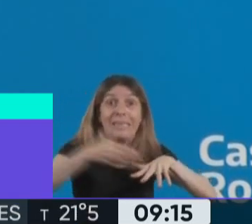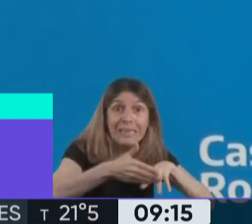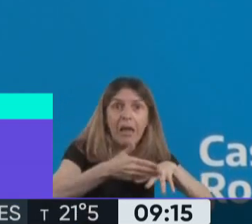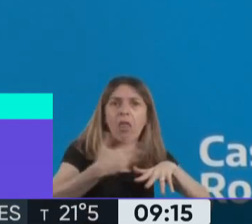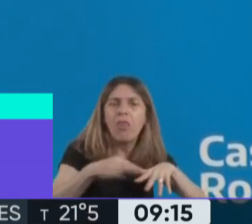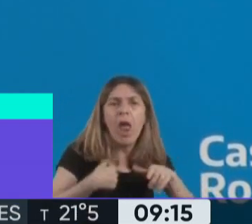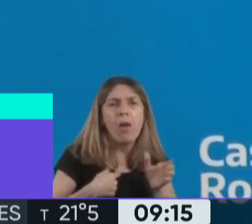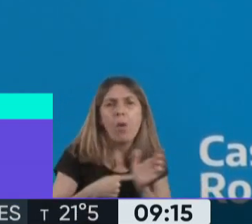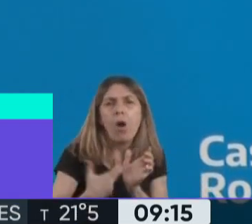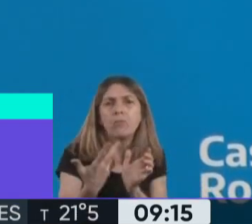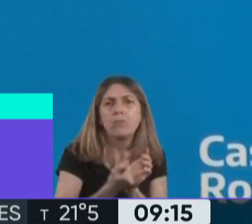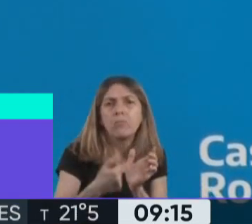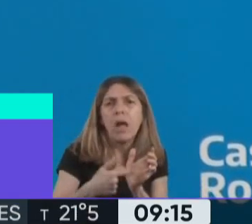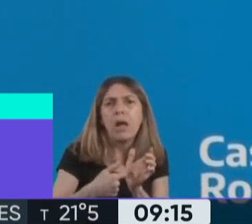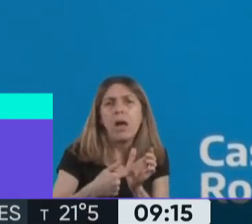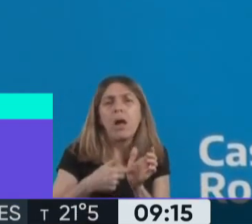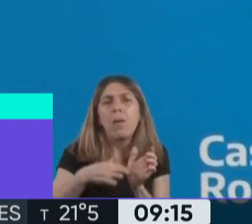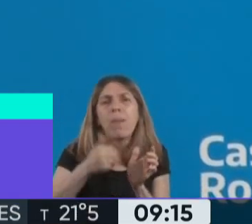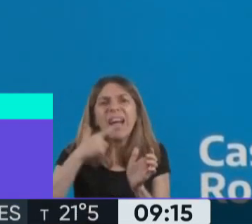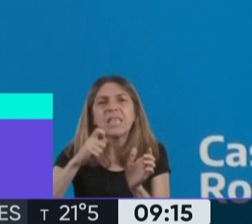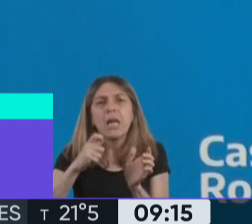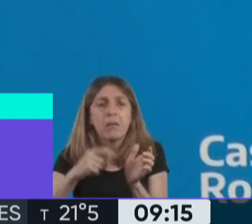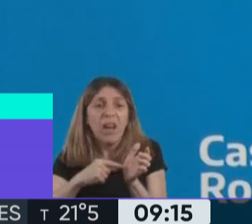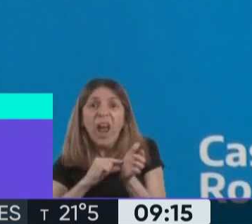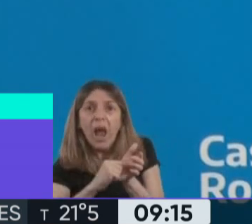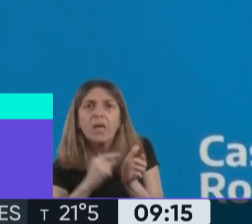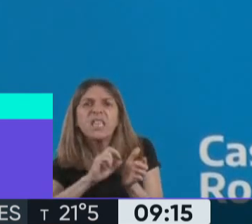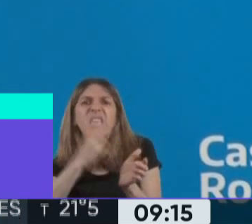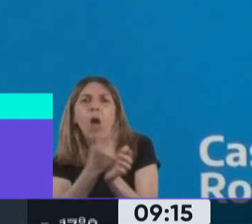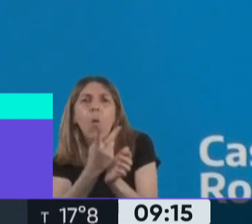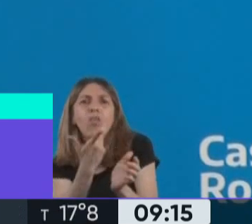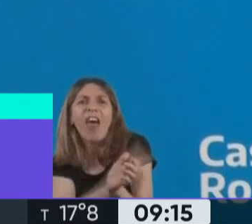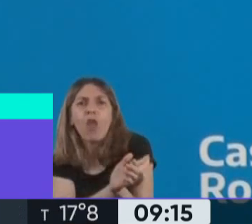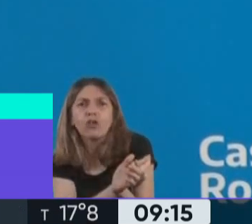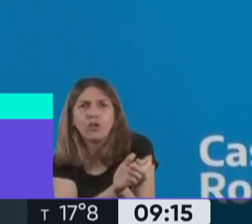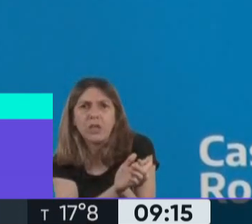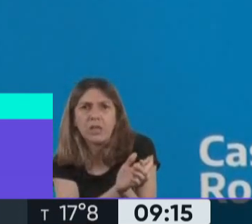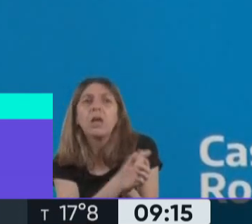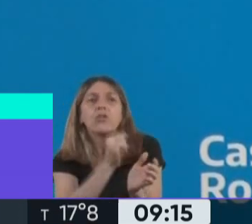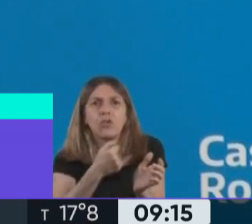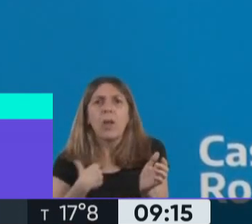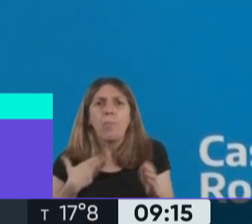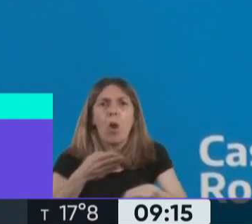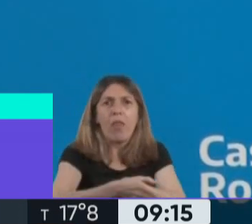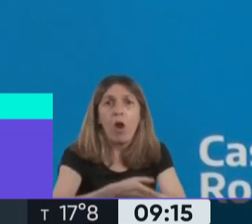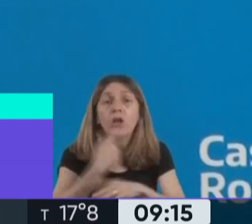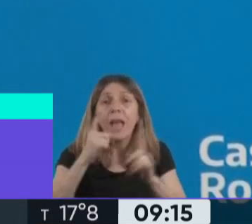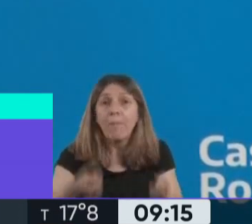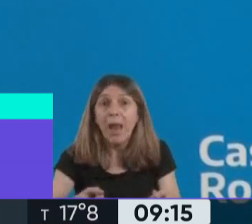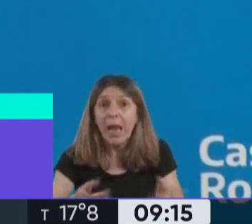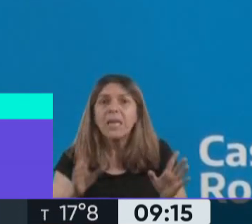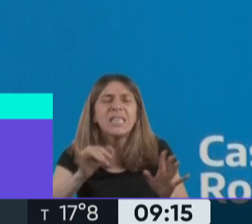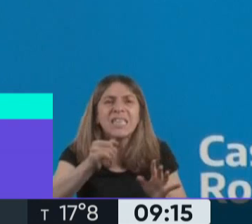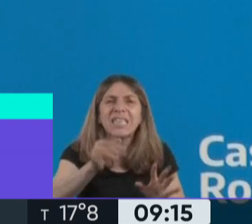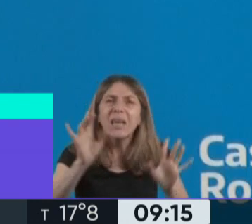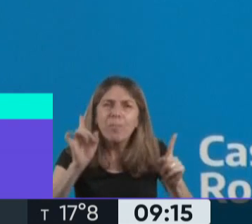pase sanitario, que es en realidad tener puesta la segunda dosis, y eso es lo que les estamos pidiendo. Además, calma.